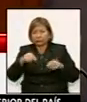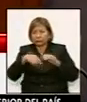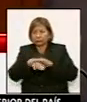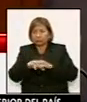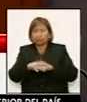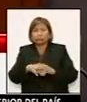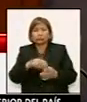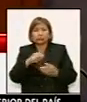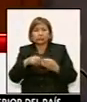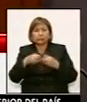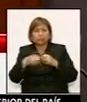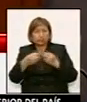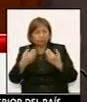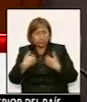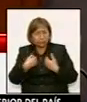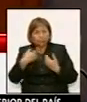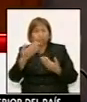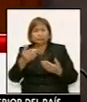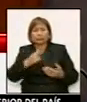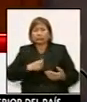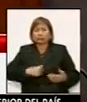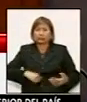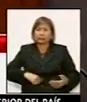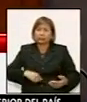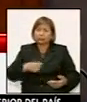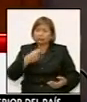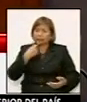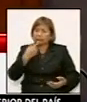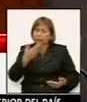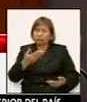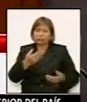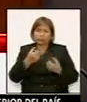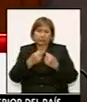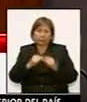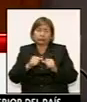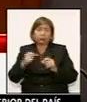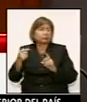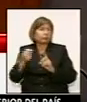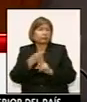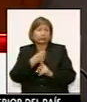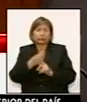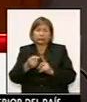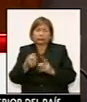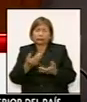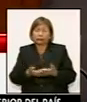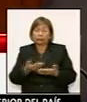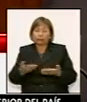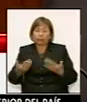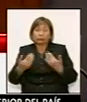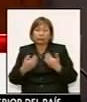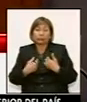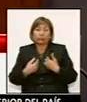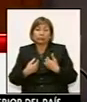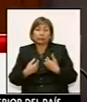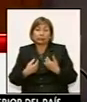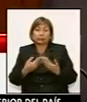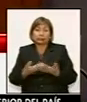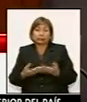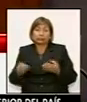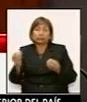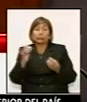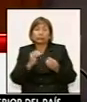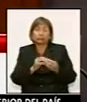en estos problemas? ¿Acaso no tienes hijos? Es decir, se trata de una violencia que tiene el componente